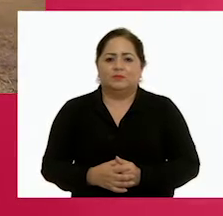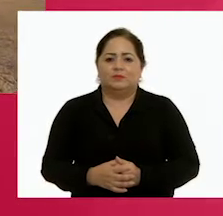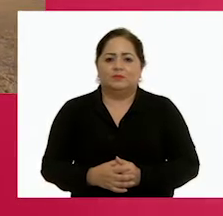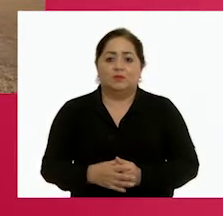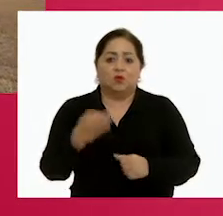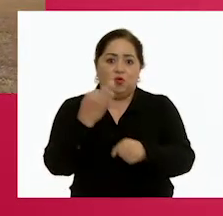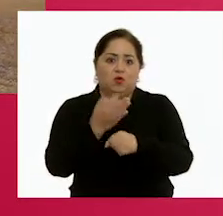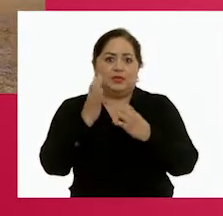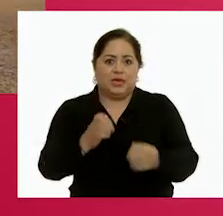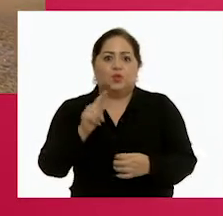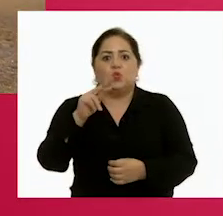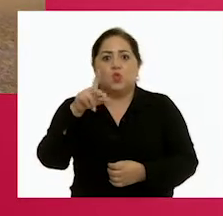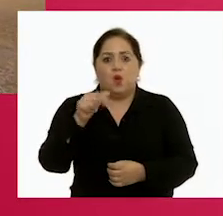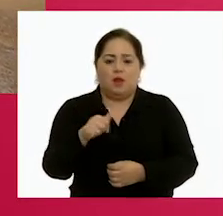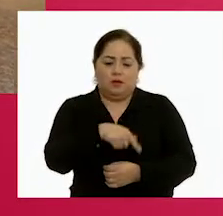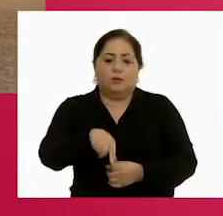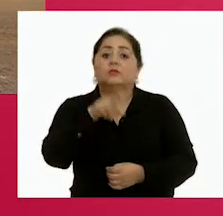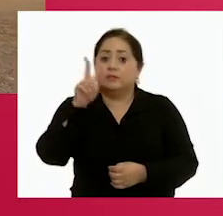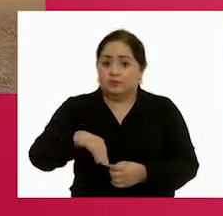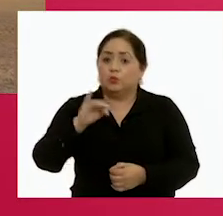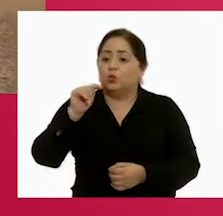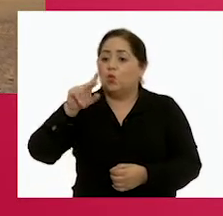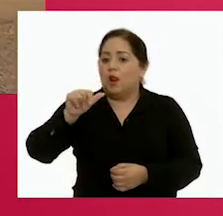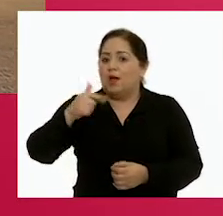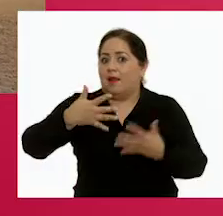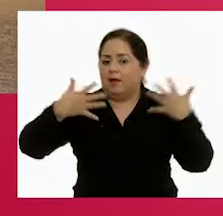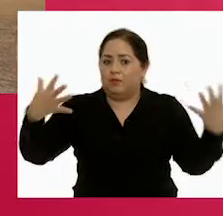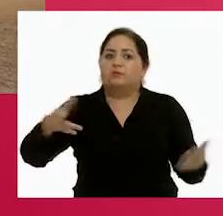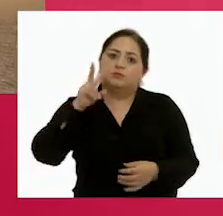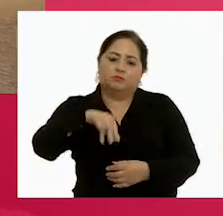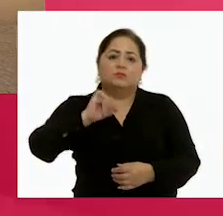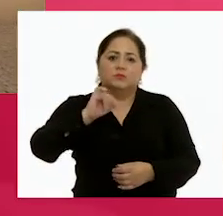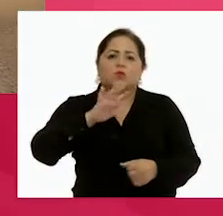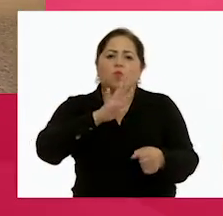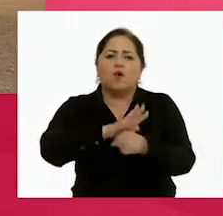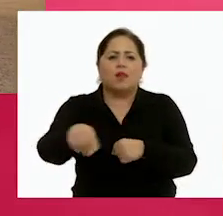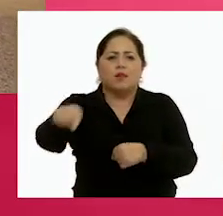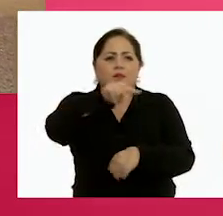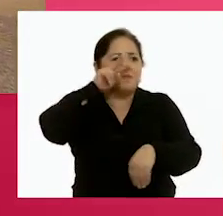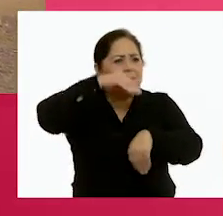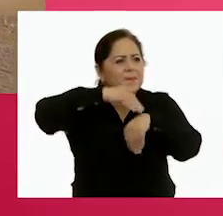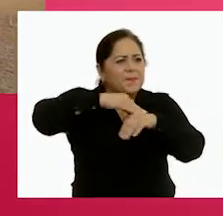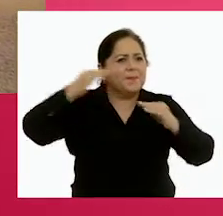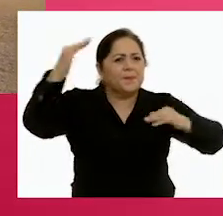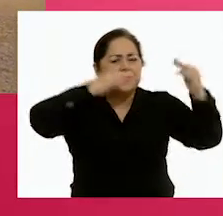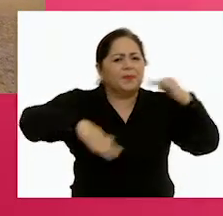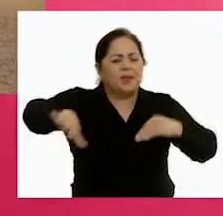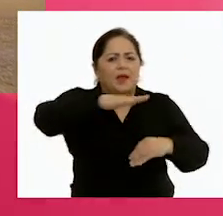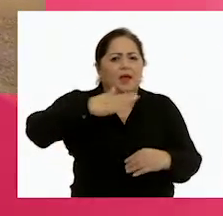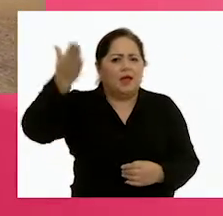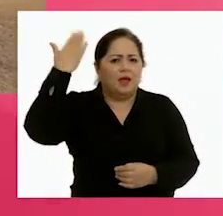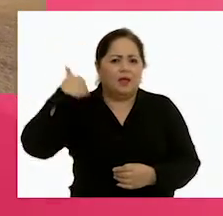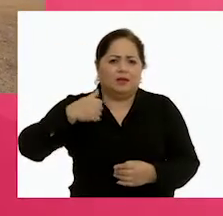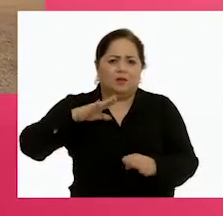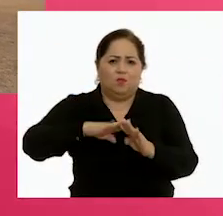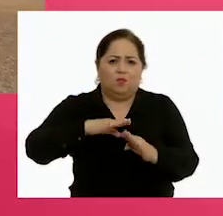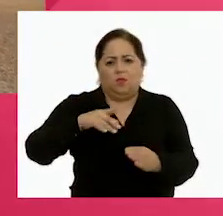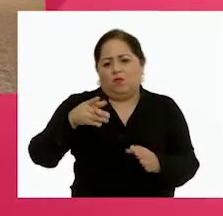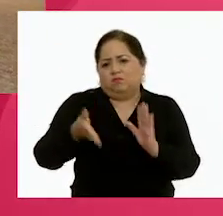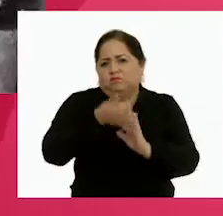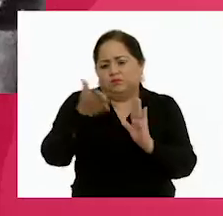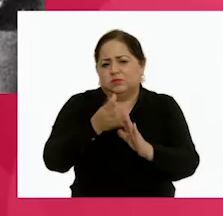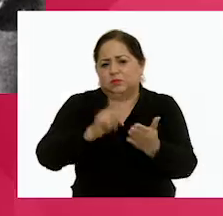Ya estamos aquí en Tula Grande. Así es, estamos en Tula Grande, efectivamente, pues bueno, es la parte monumental que fue excavada. El arqueólogo principal que